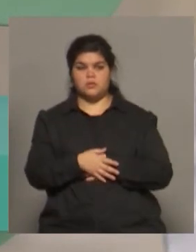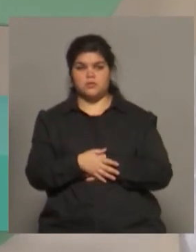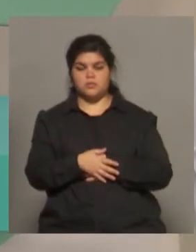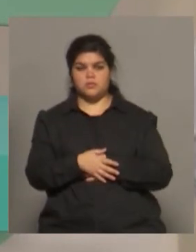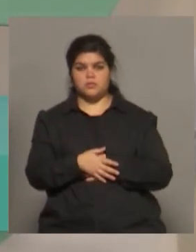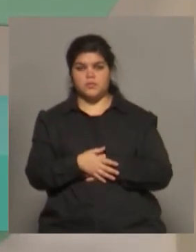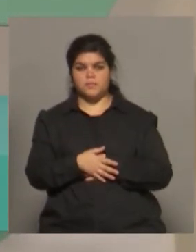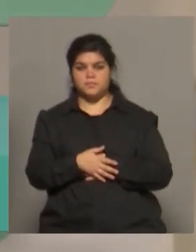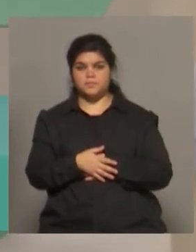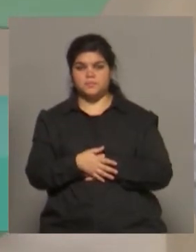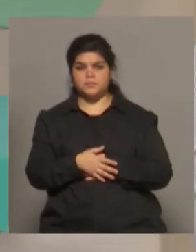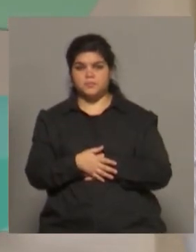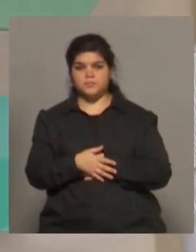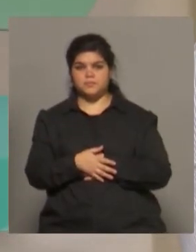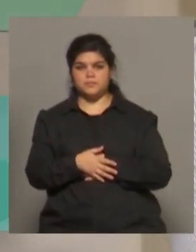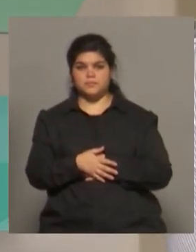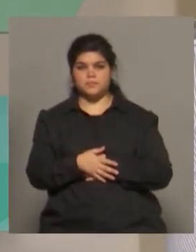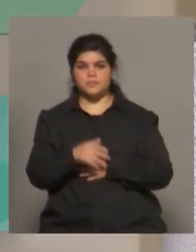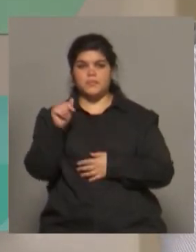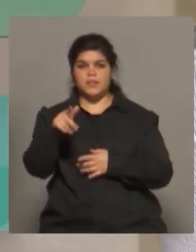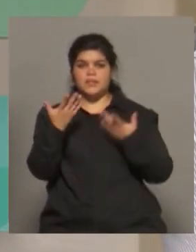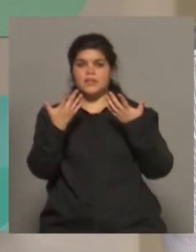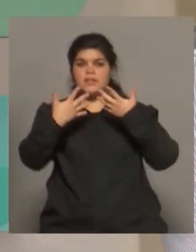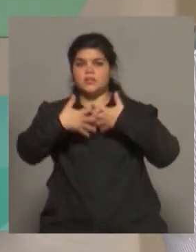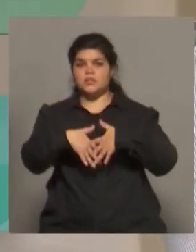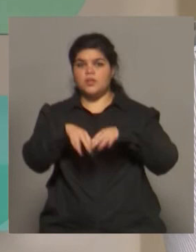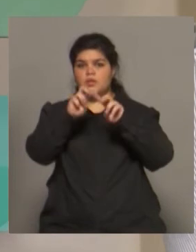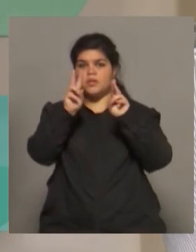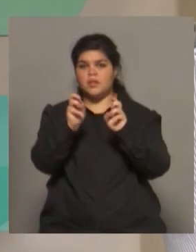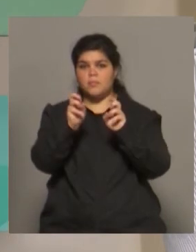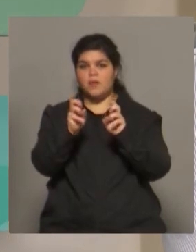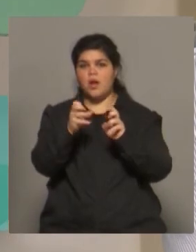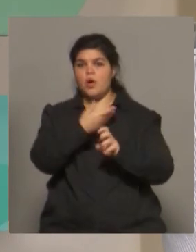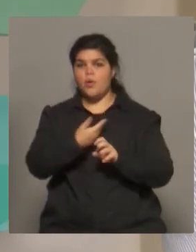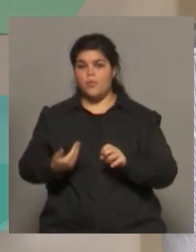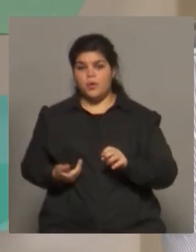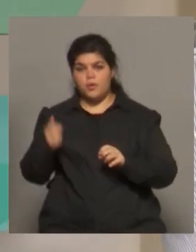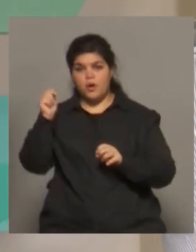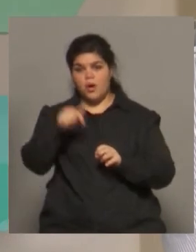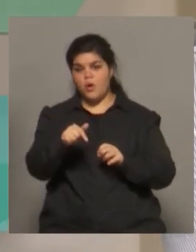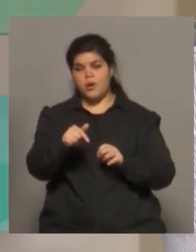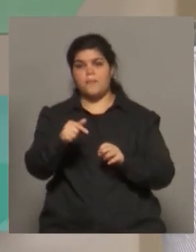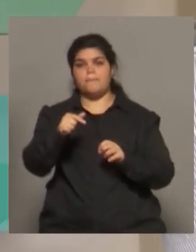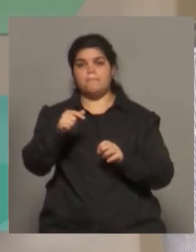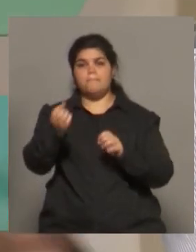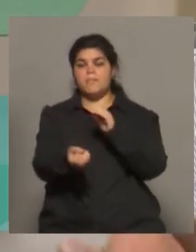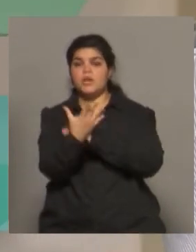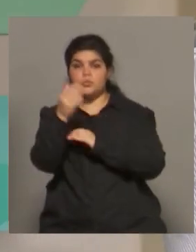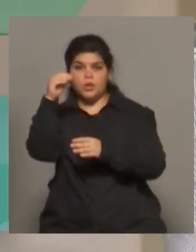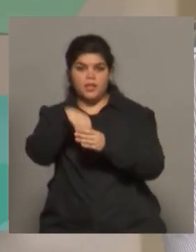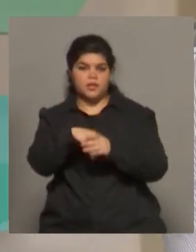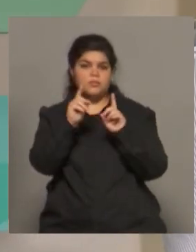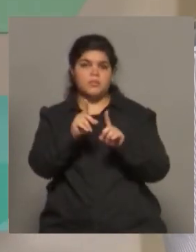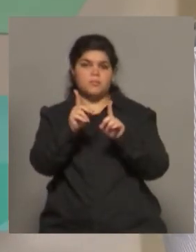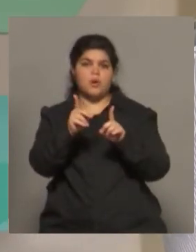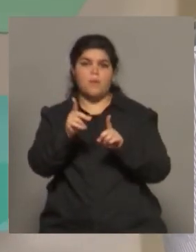acuerdo también a las formas de gobierno y a los tipos de gobierno que hoy actualmente componen el Mercosur, tiene que ver también la política en general que va a